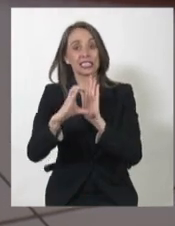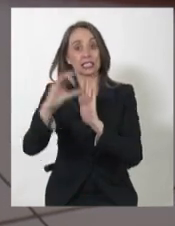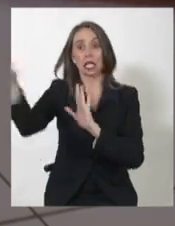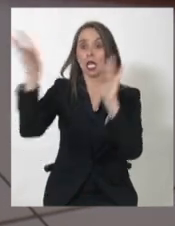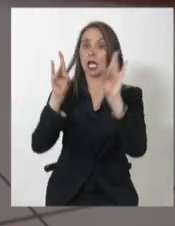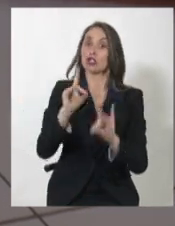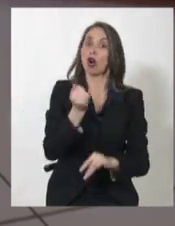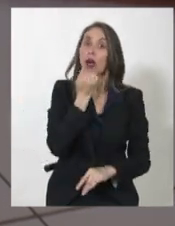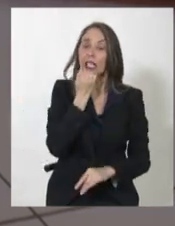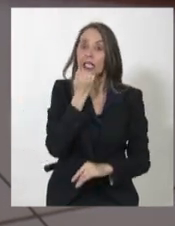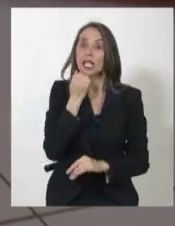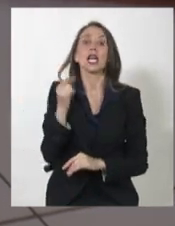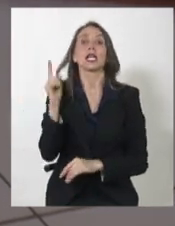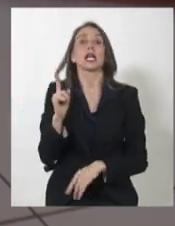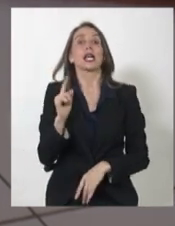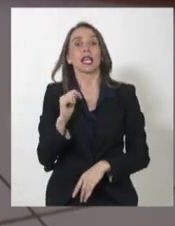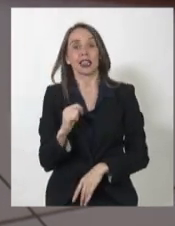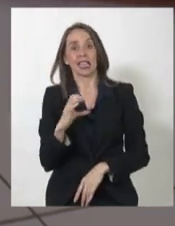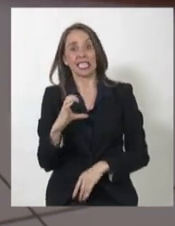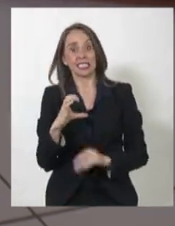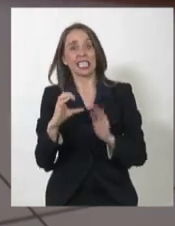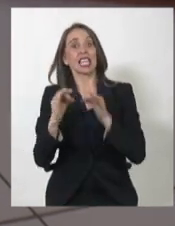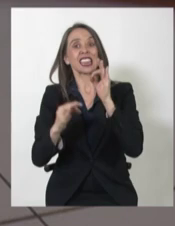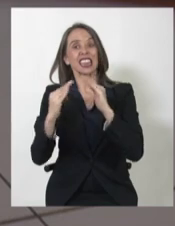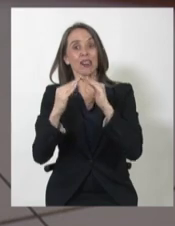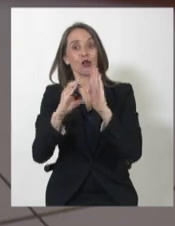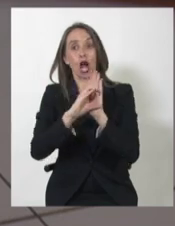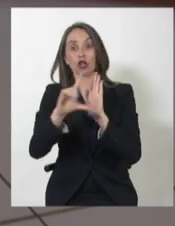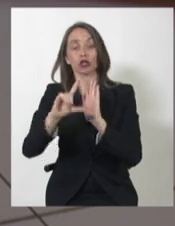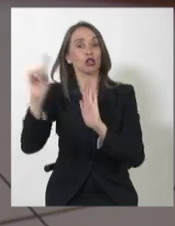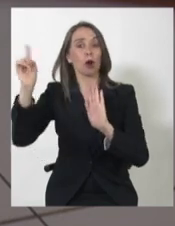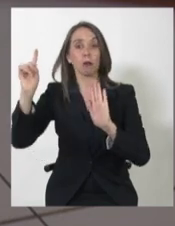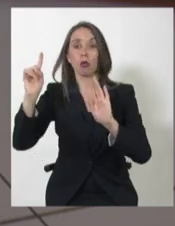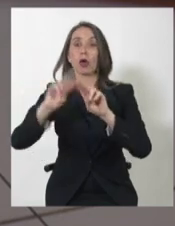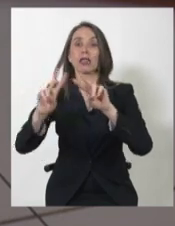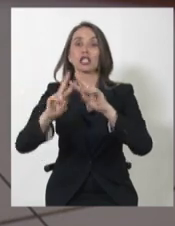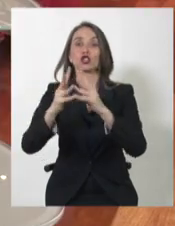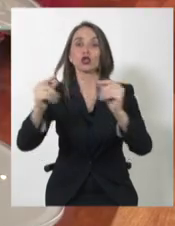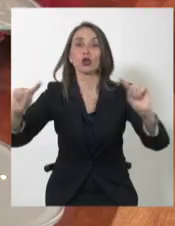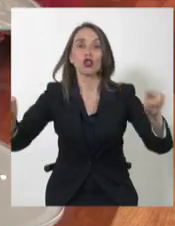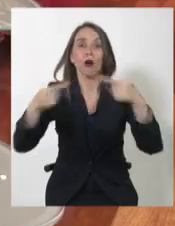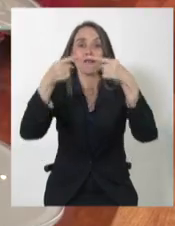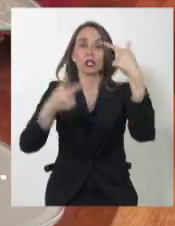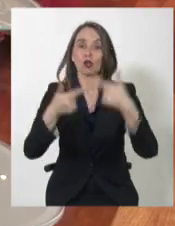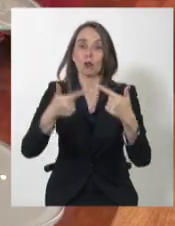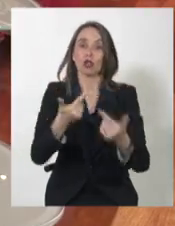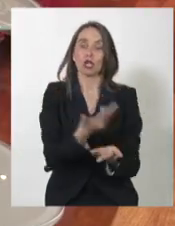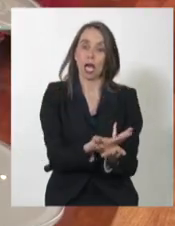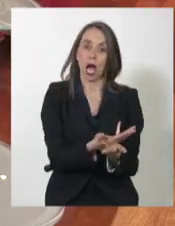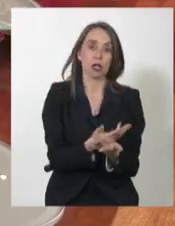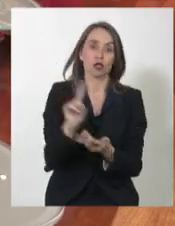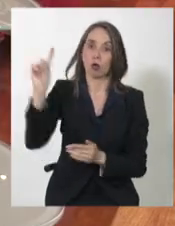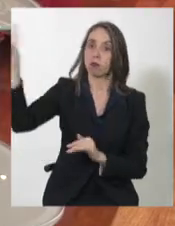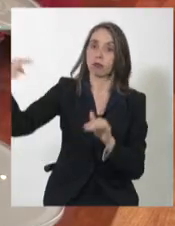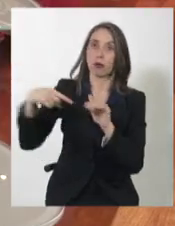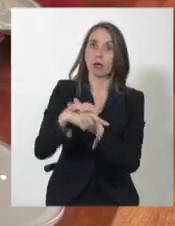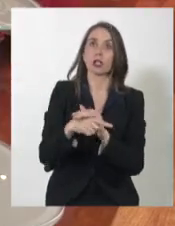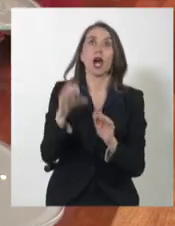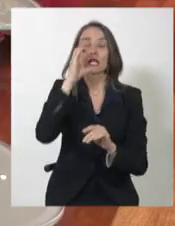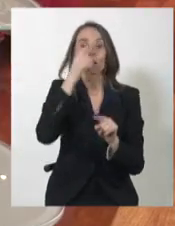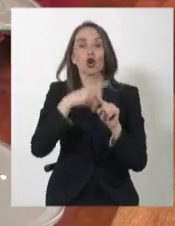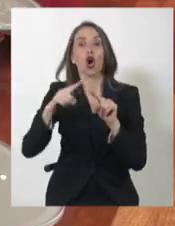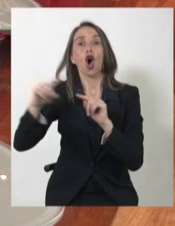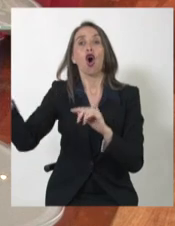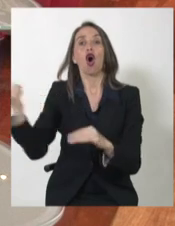día el Tribunal Constitucional no está para dirimir ningún tipo de conflicto político que tengamos nosotros. Habría que buscar otro tipo de